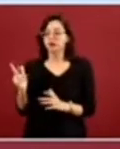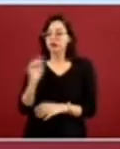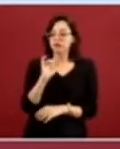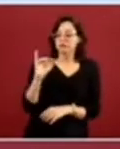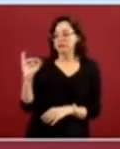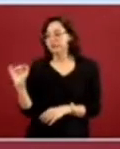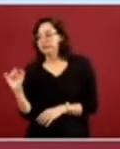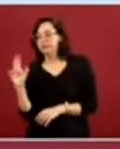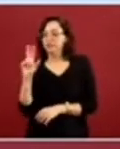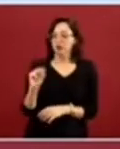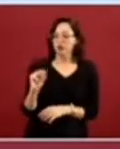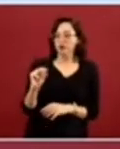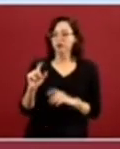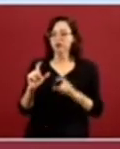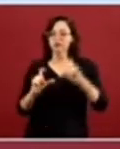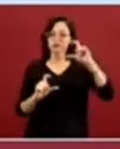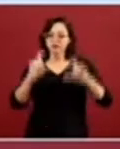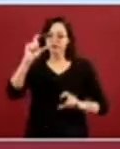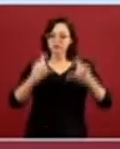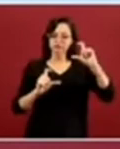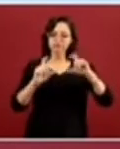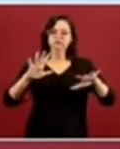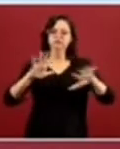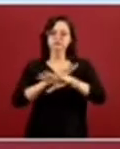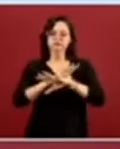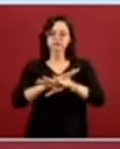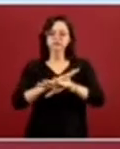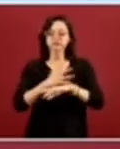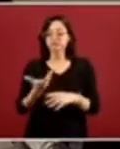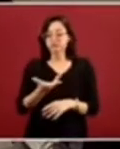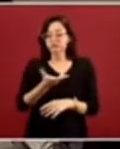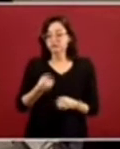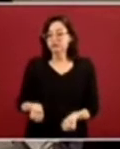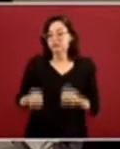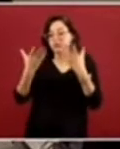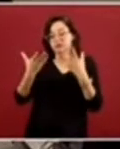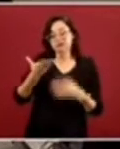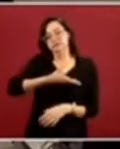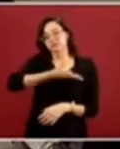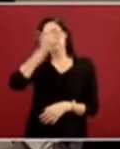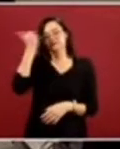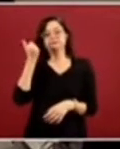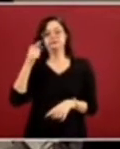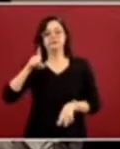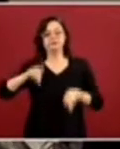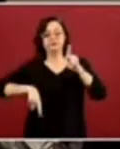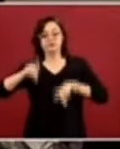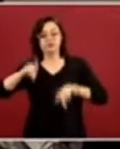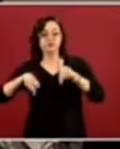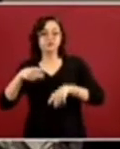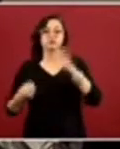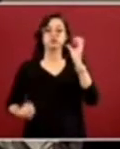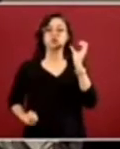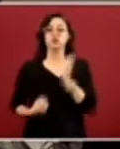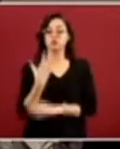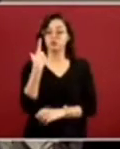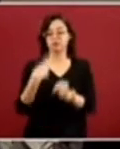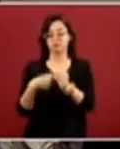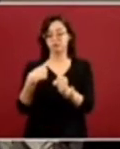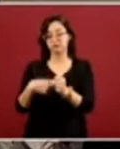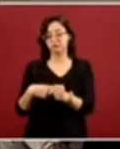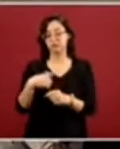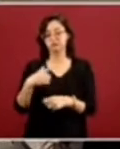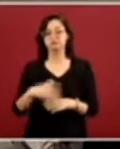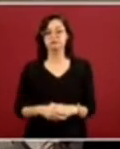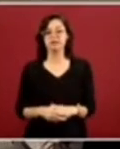o acá, y aquí habrá un número diferente que no es predecible porque depende de nuevos casos que se irán incorporando.